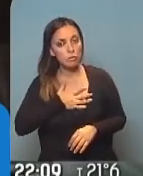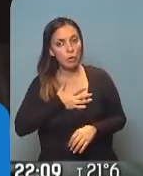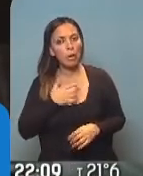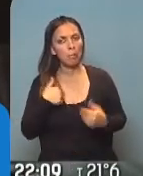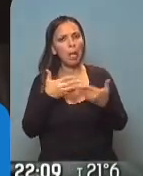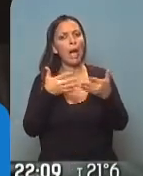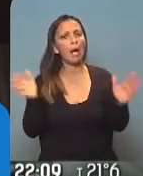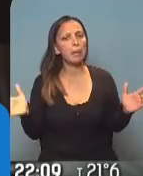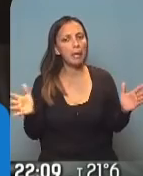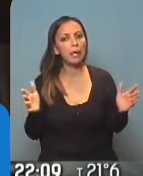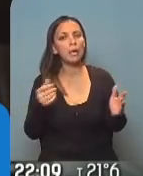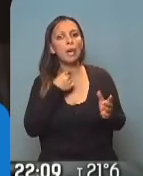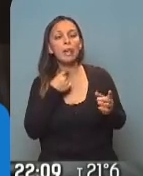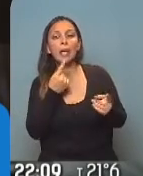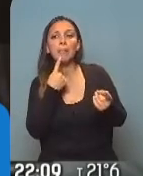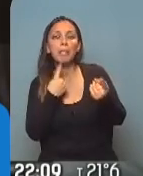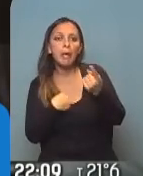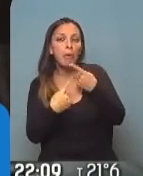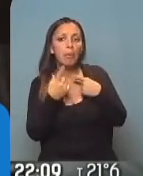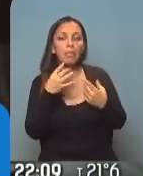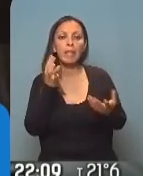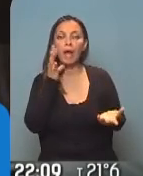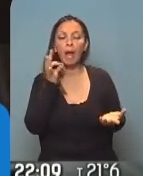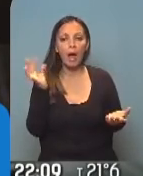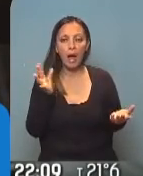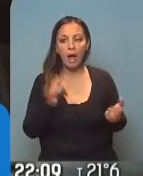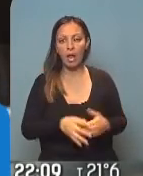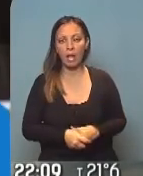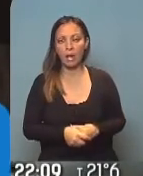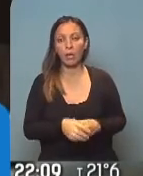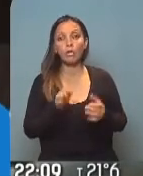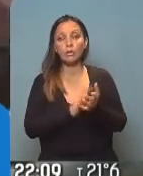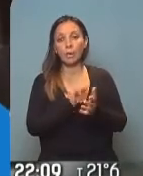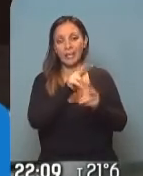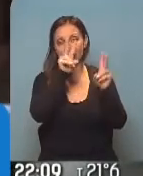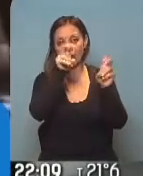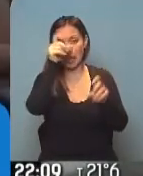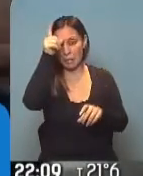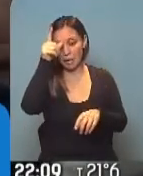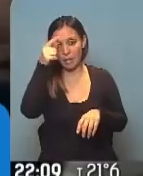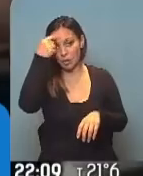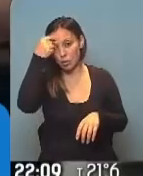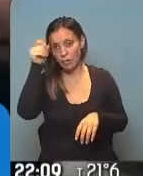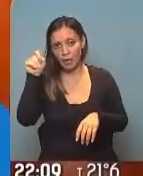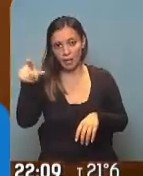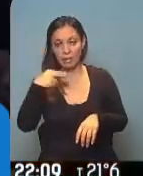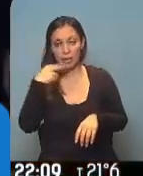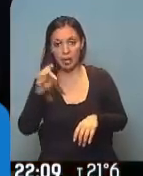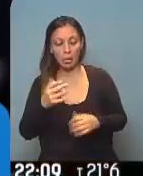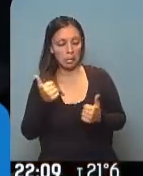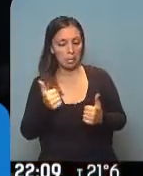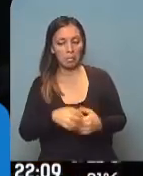aberto a quem quiser fazer qualquer pergunta sobre esse assunto, né? Tenho sempre colocado aí à disposição.